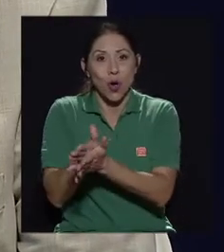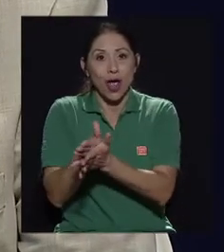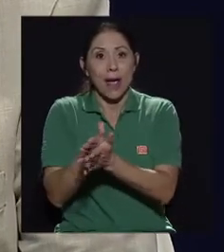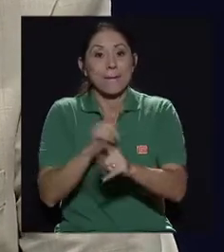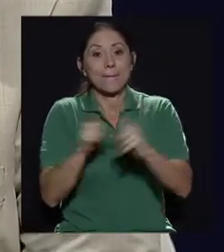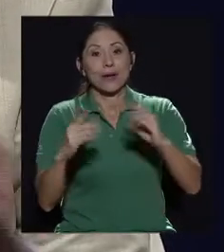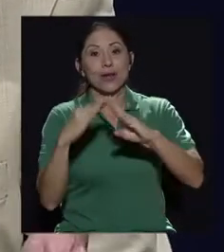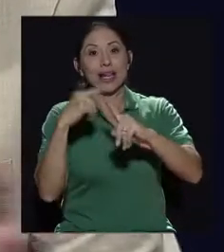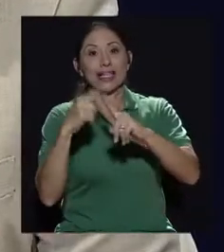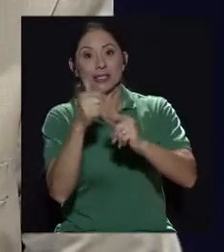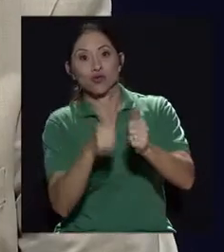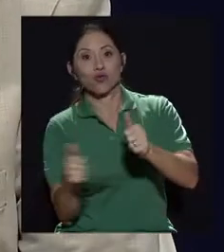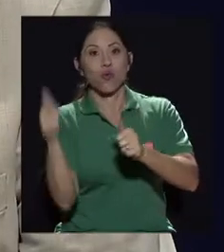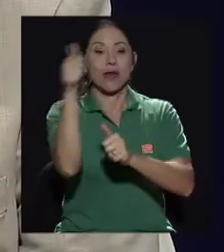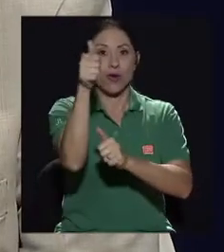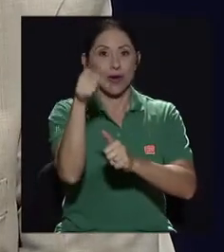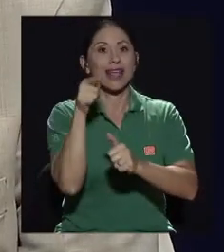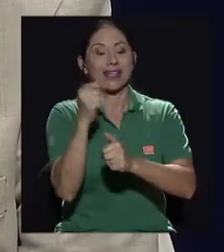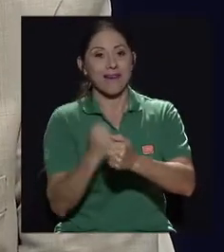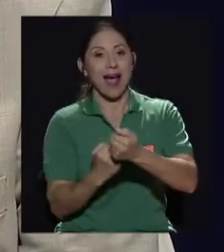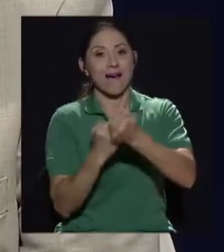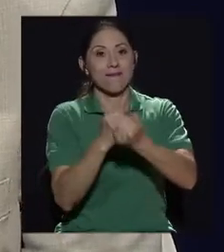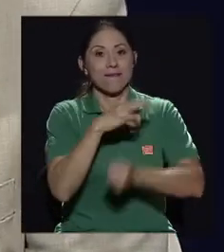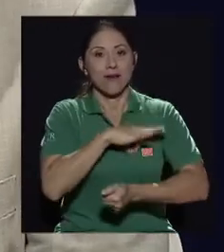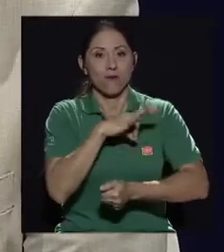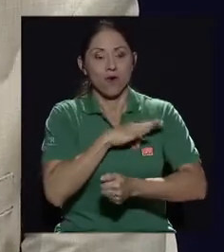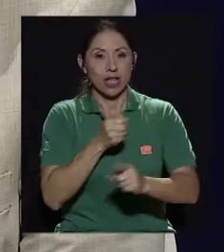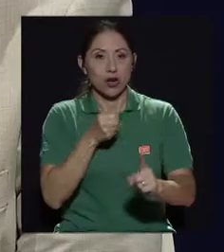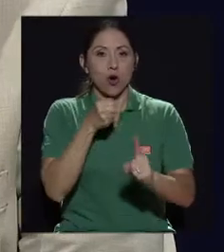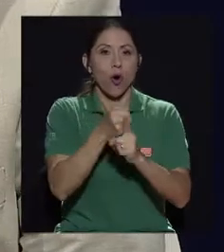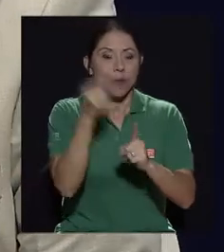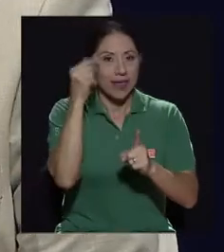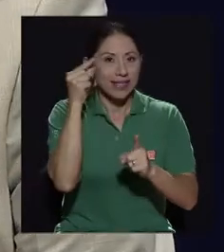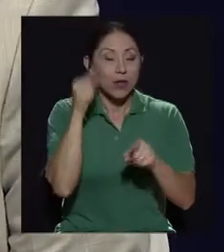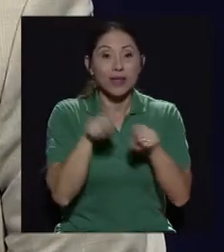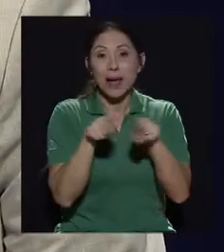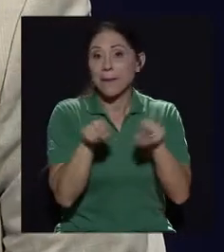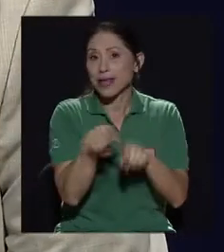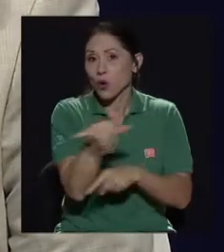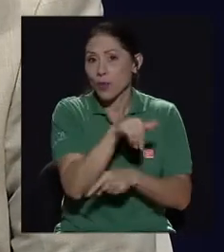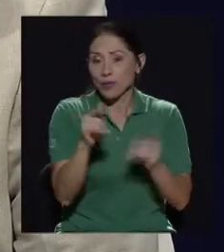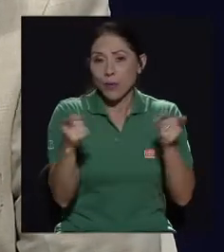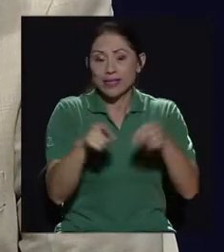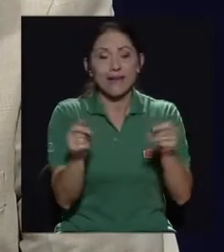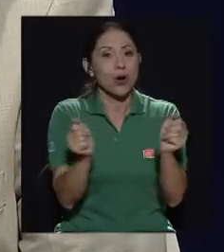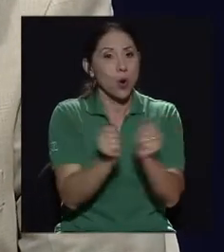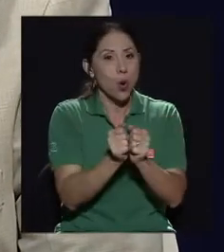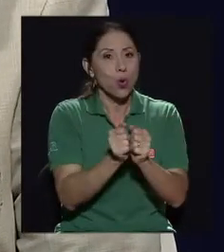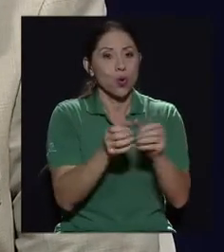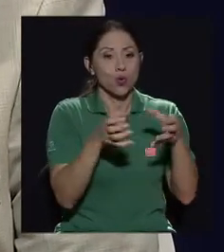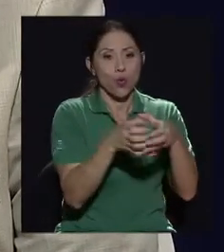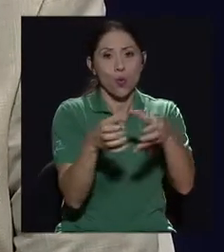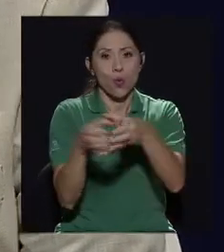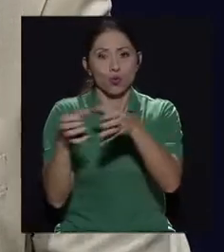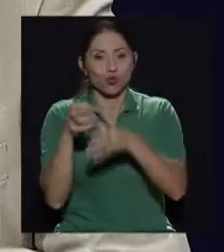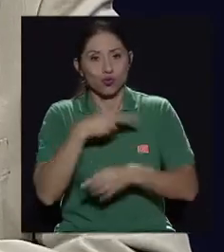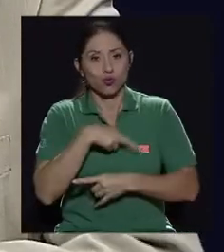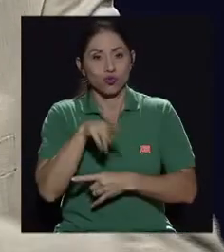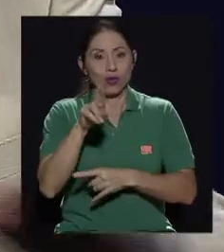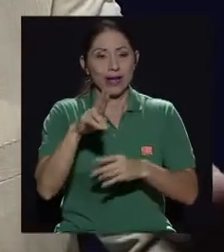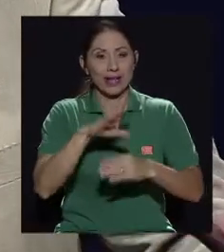cardenal estaba a favor de el golpe de estado y lo mismo pasaba con las denominaciones superiores de pentecostales